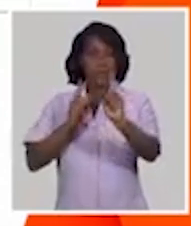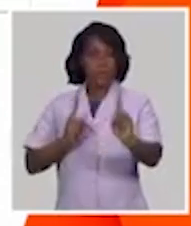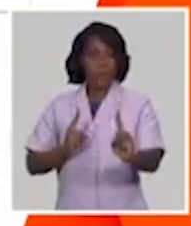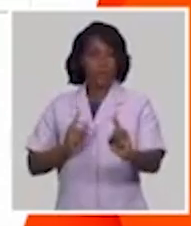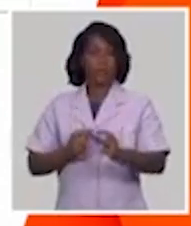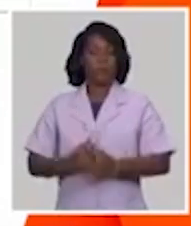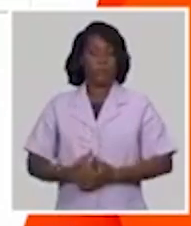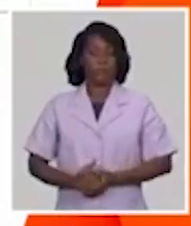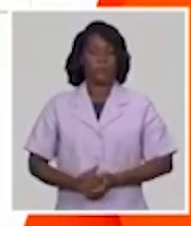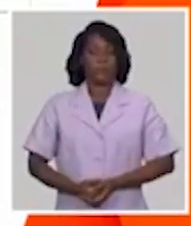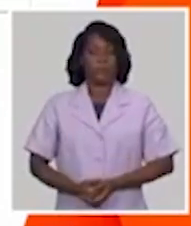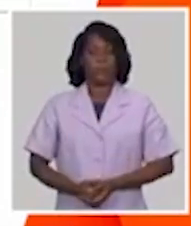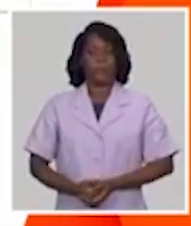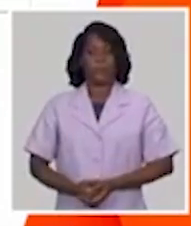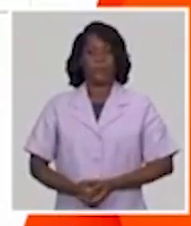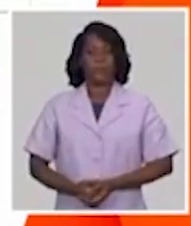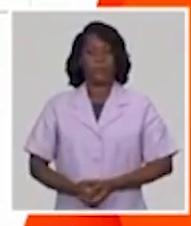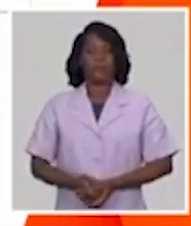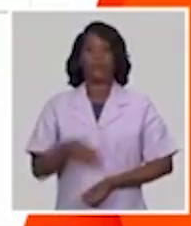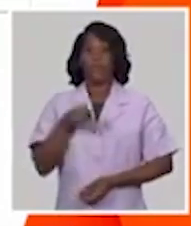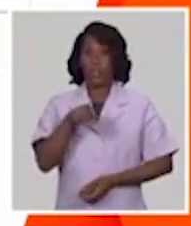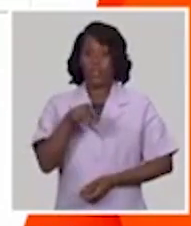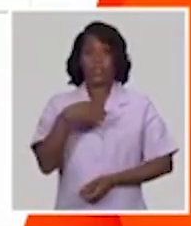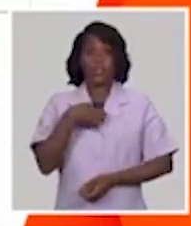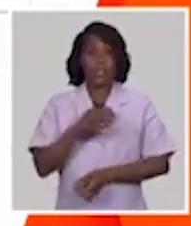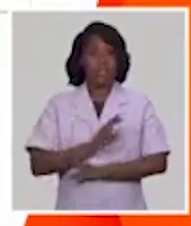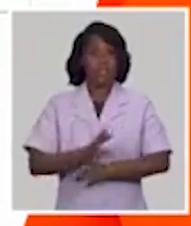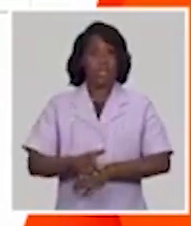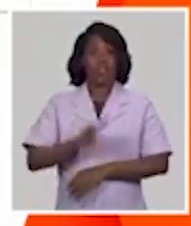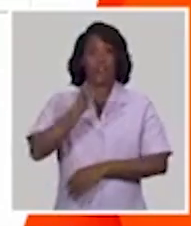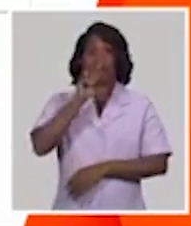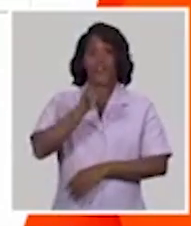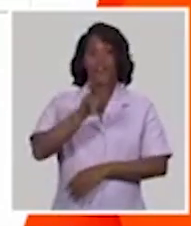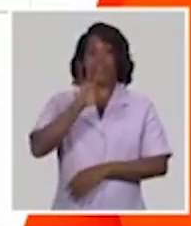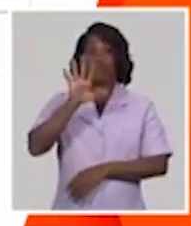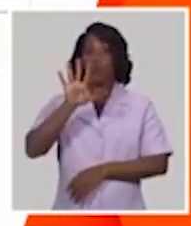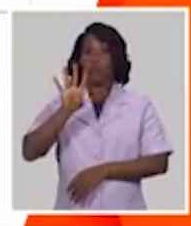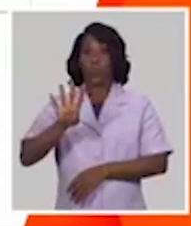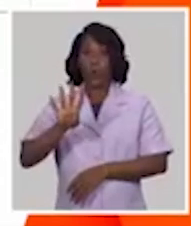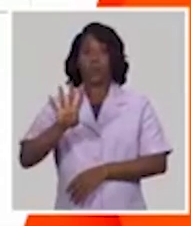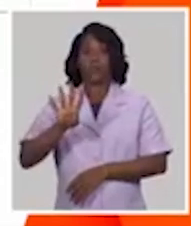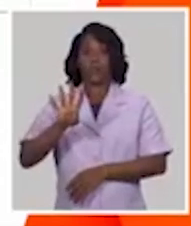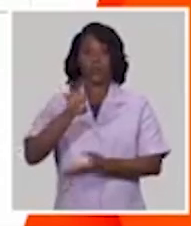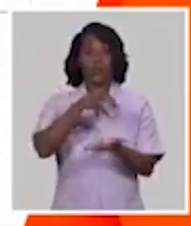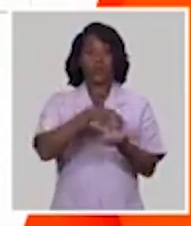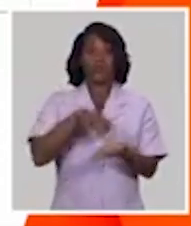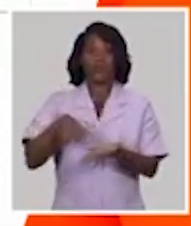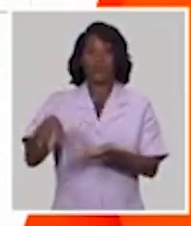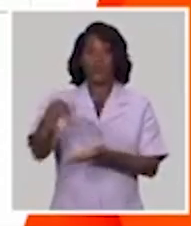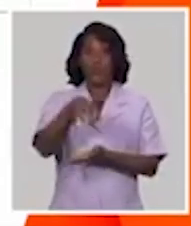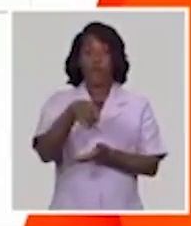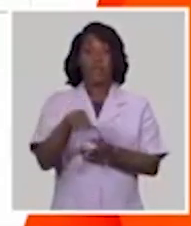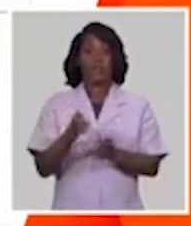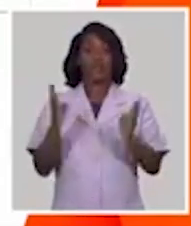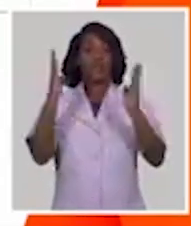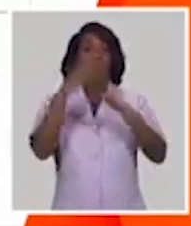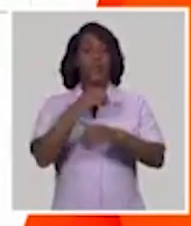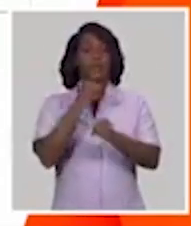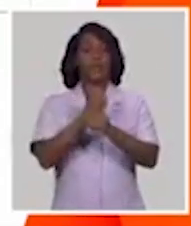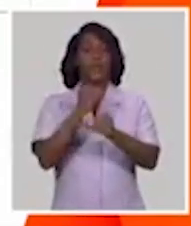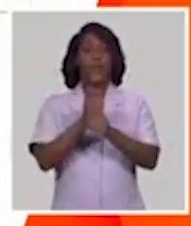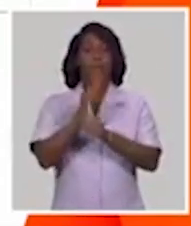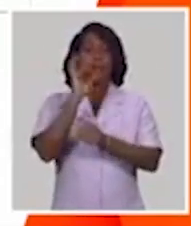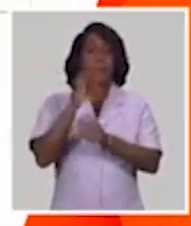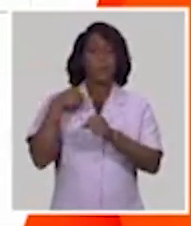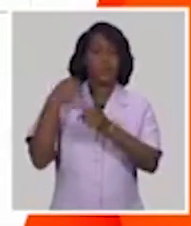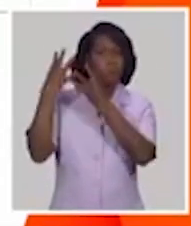al trabajo a distancia. Existe un total de 254 entidades que no reportan la cantidad de trabajadores en la categoría